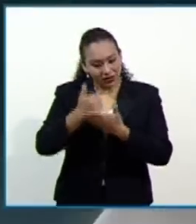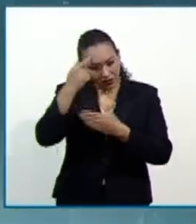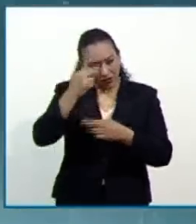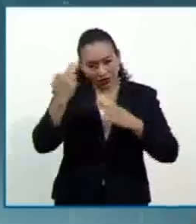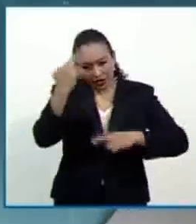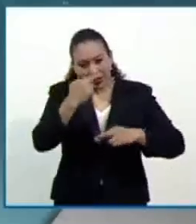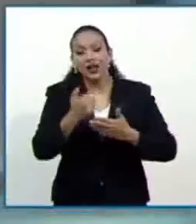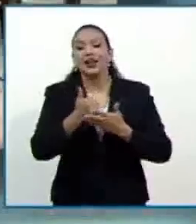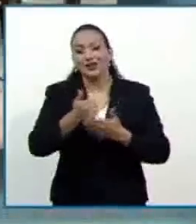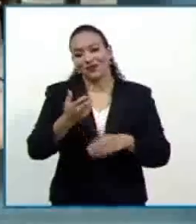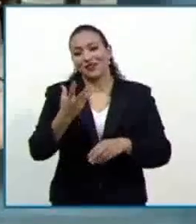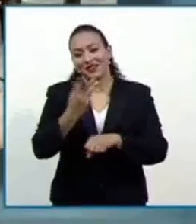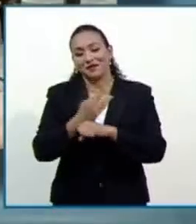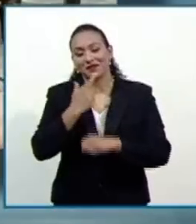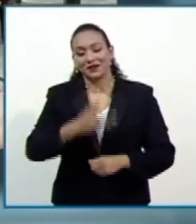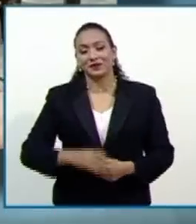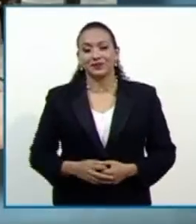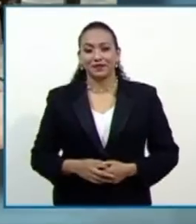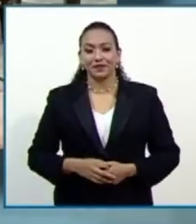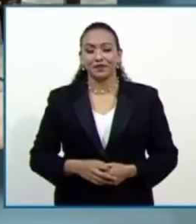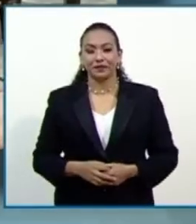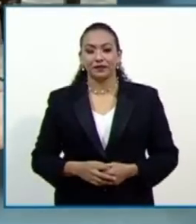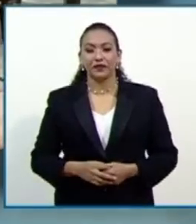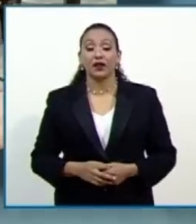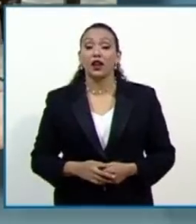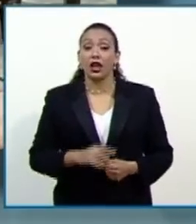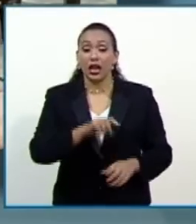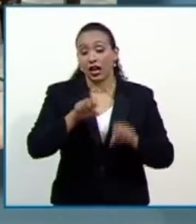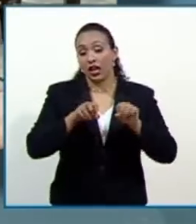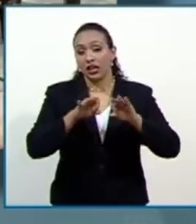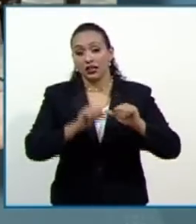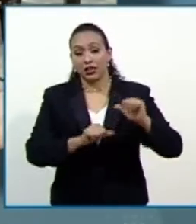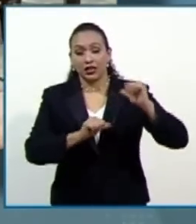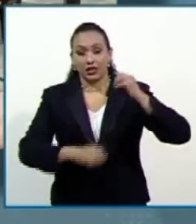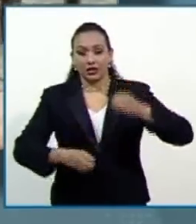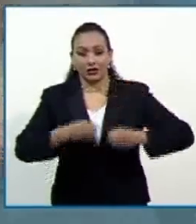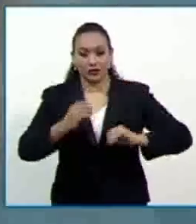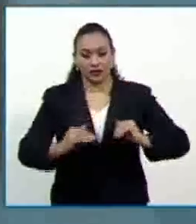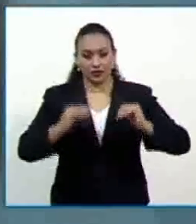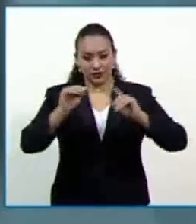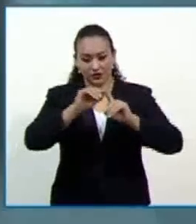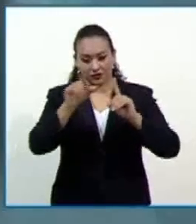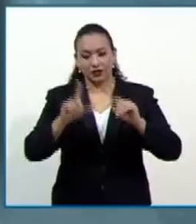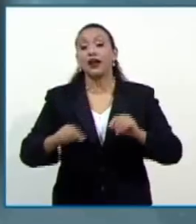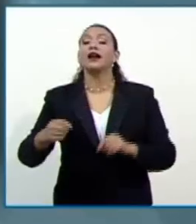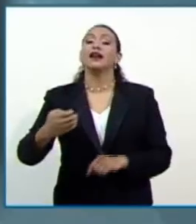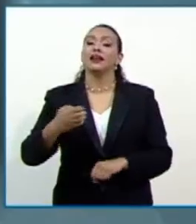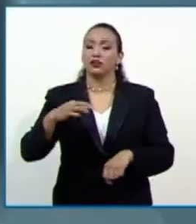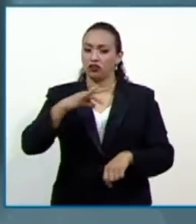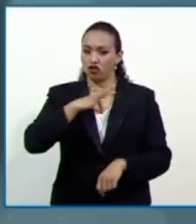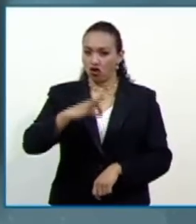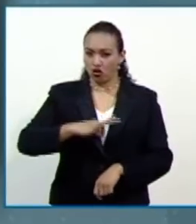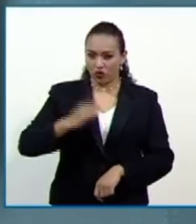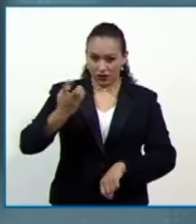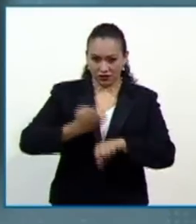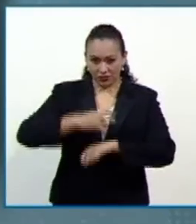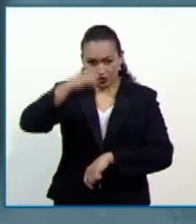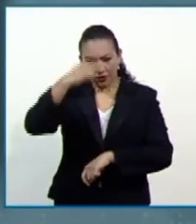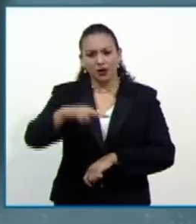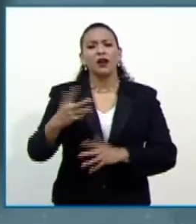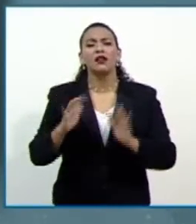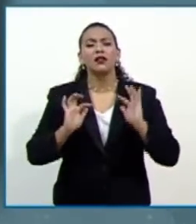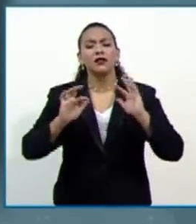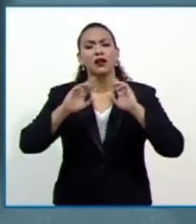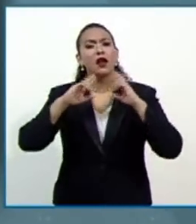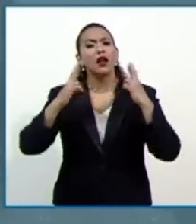Estado. En la Casa de la Cultura Jurídica de la Suprema Corte en Toluca, Estado de México, se llevó a cabo una